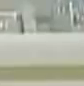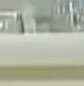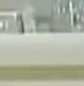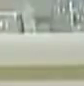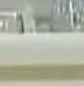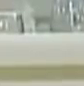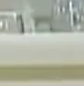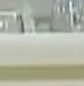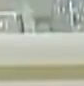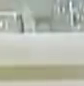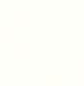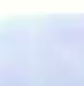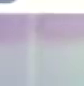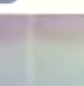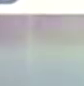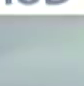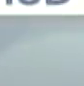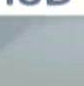es irreversible.